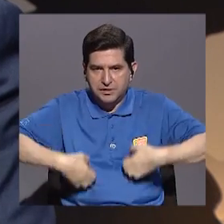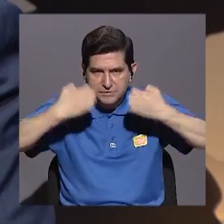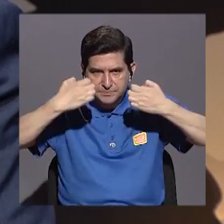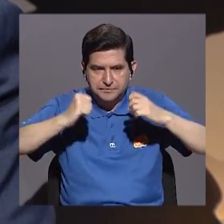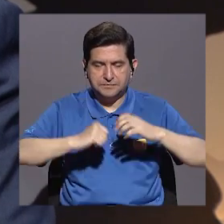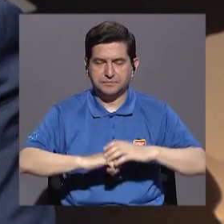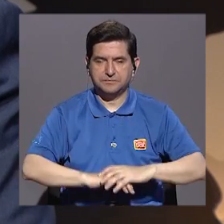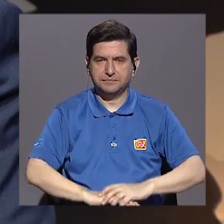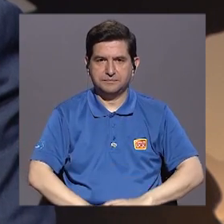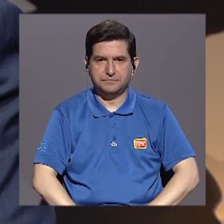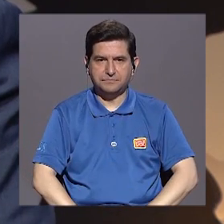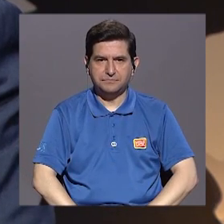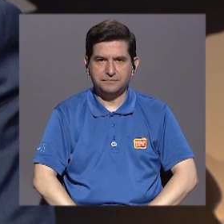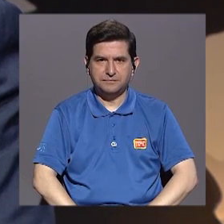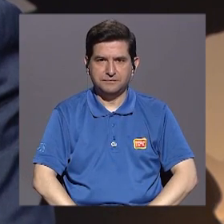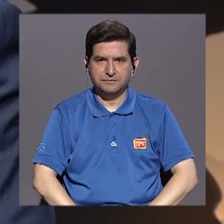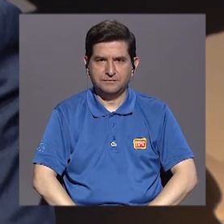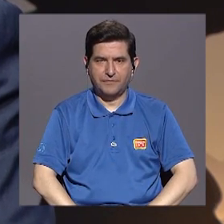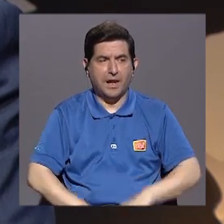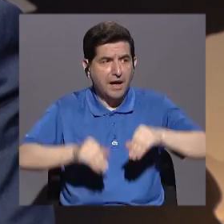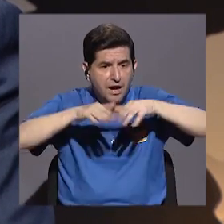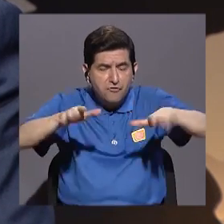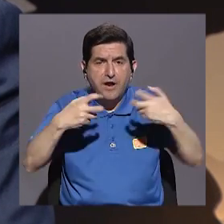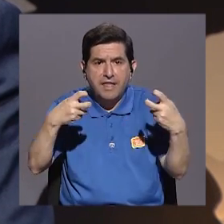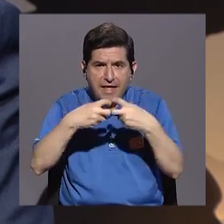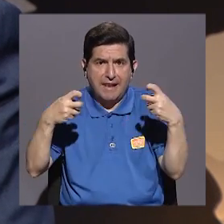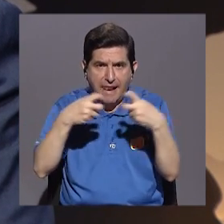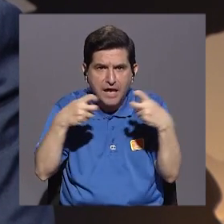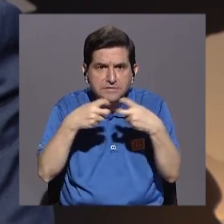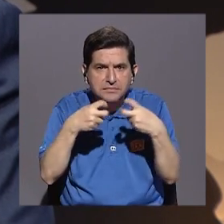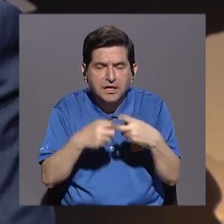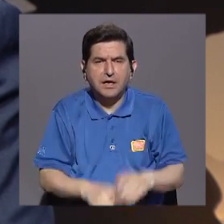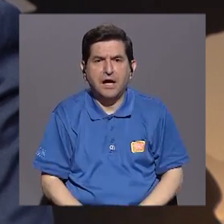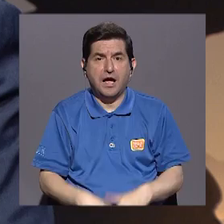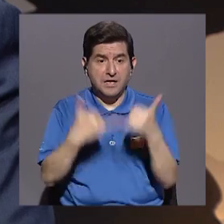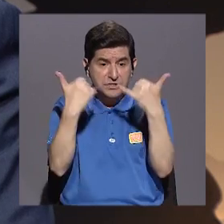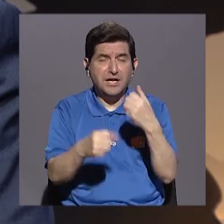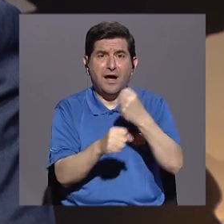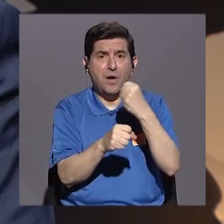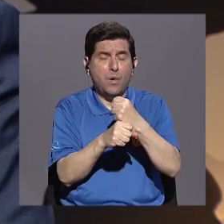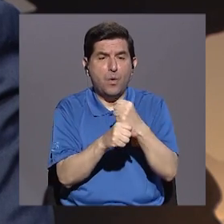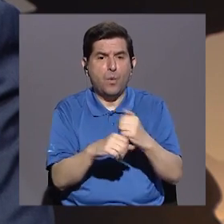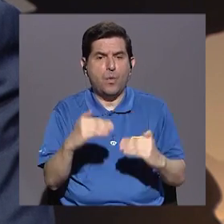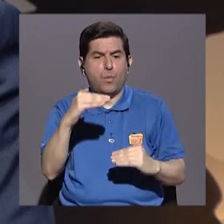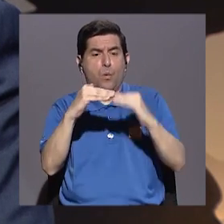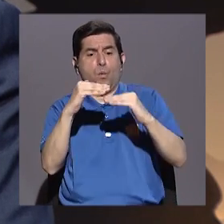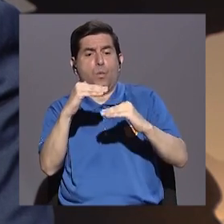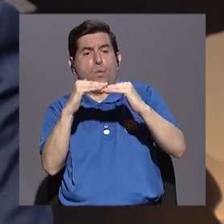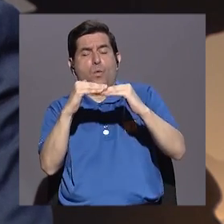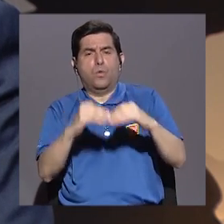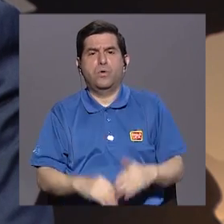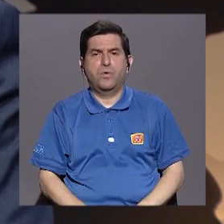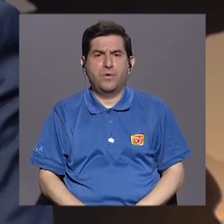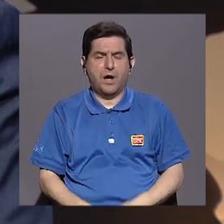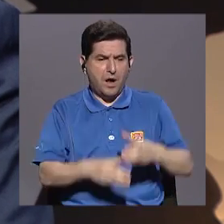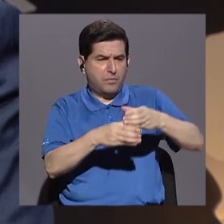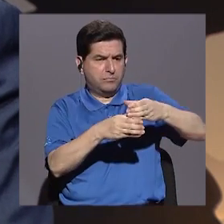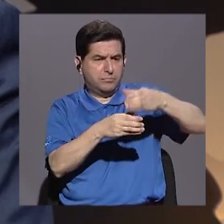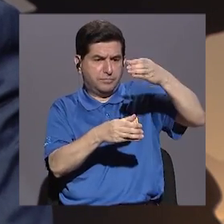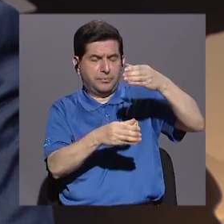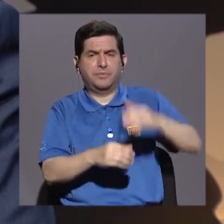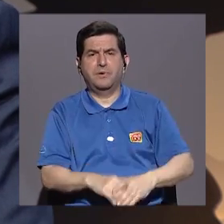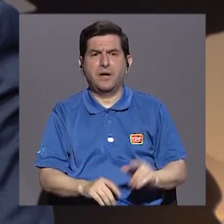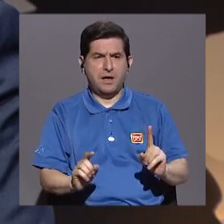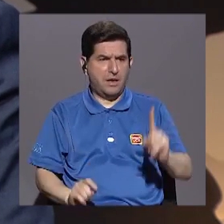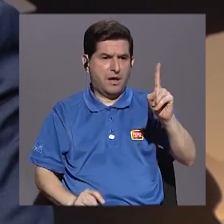día entonces las redes eléctricas están trabajando a su capacidad límite los transformadores de poste los